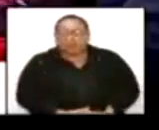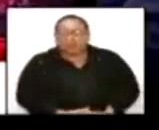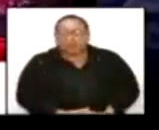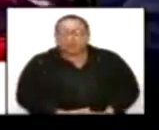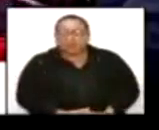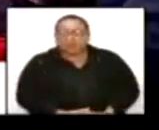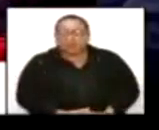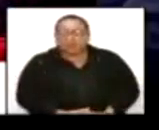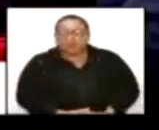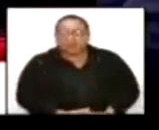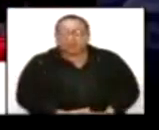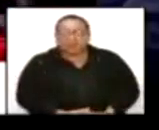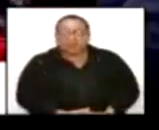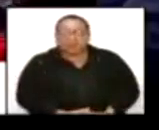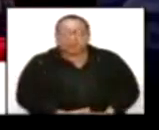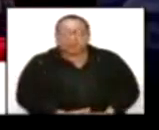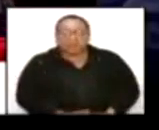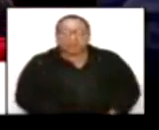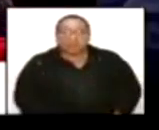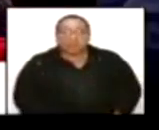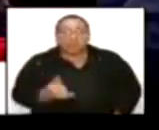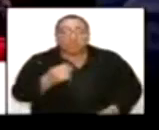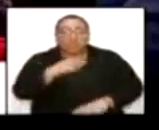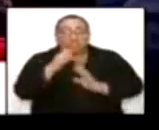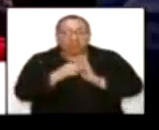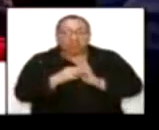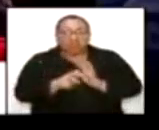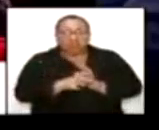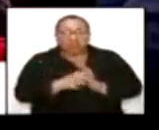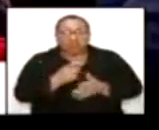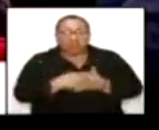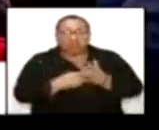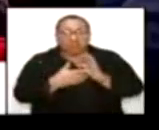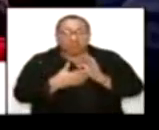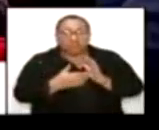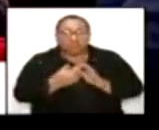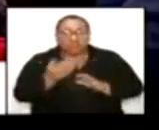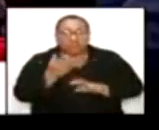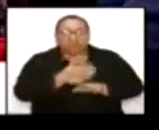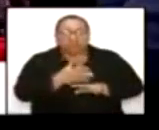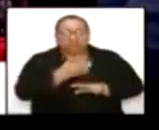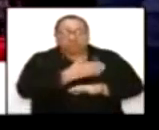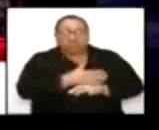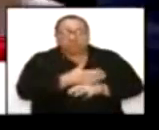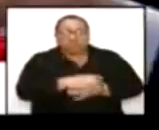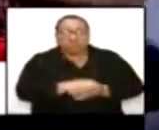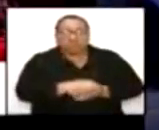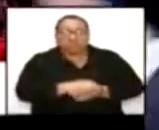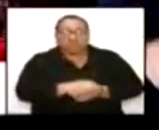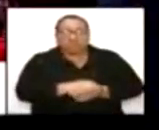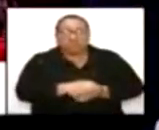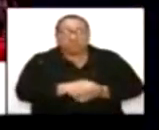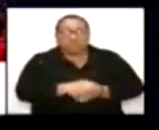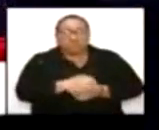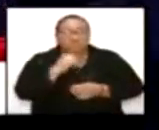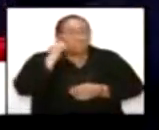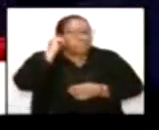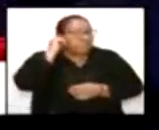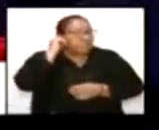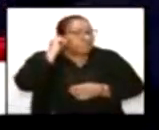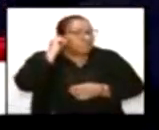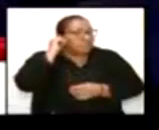Presidente, hay un proyecto de ley que ha presentado hace mucho tiempo la congresista